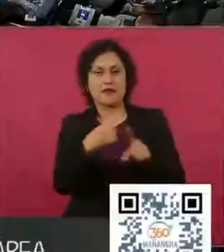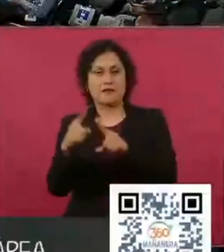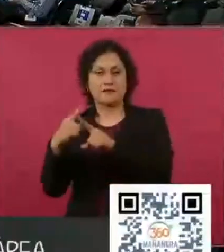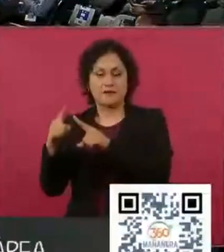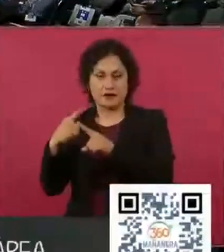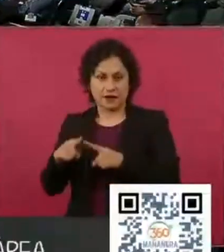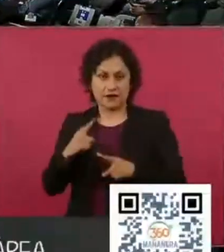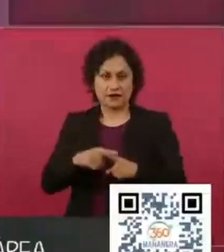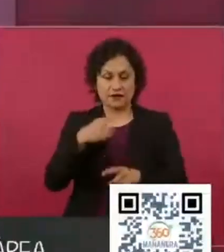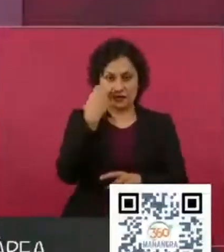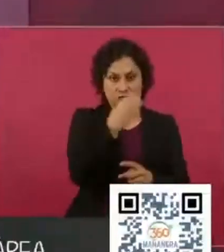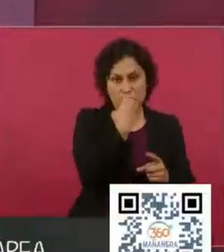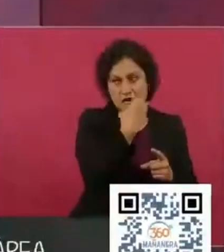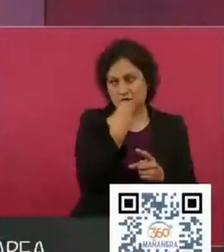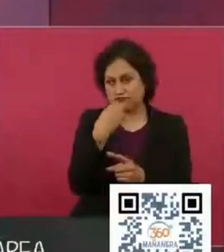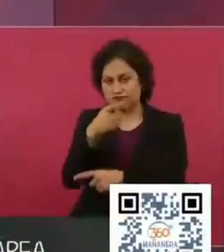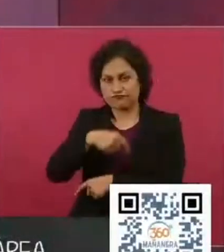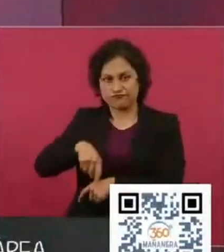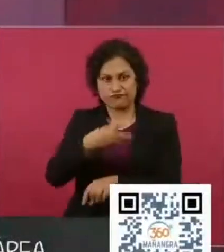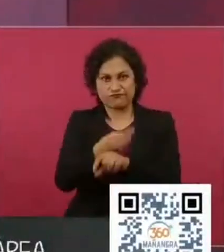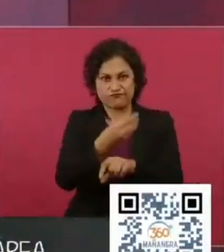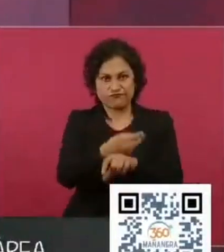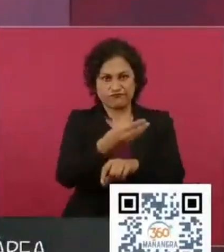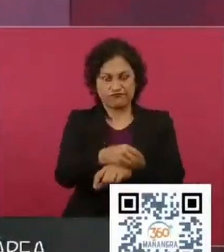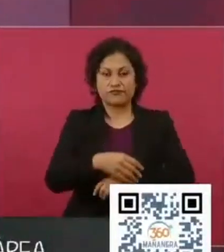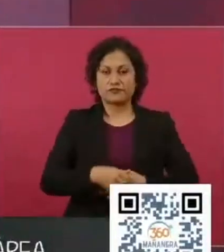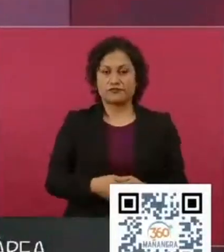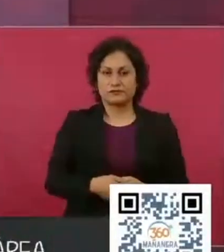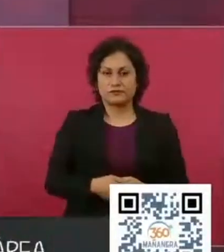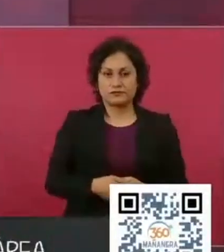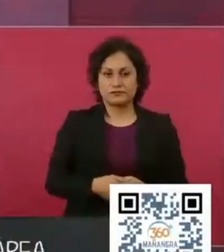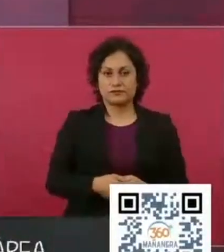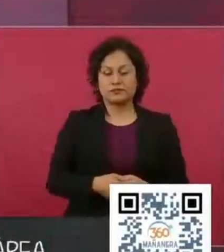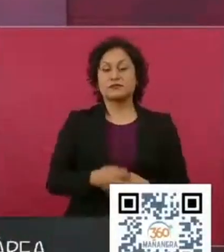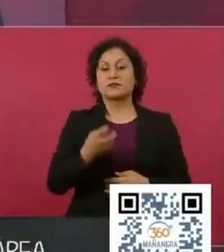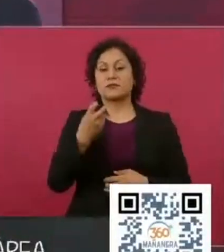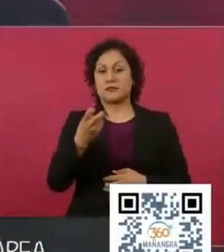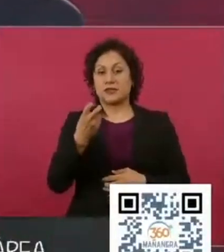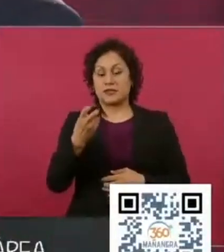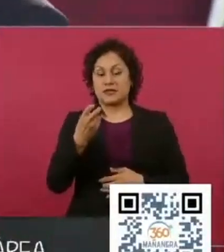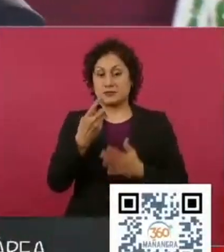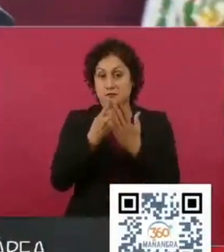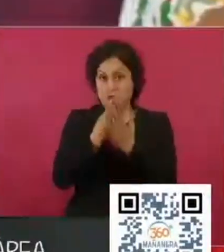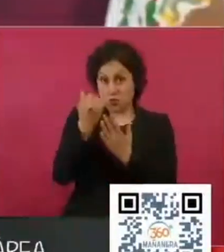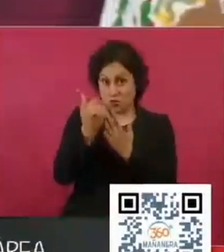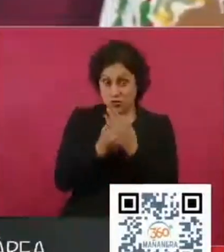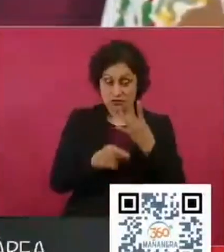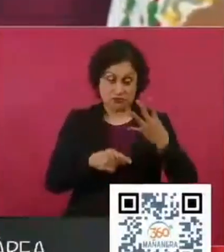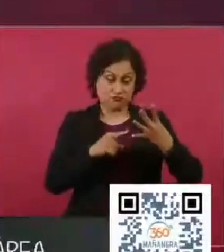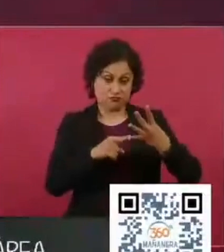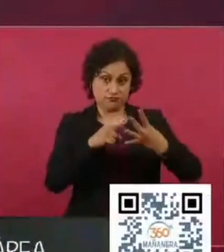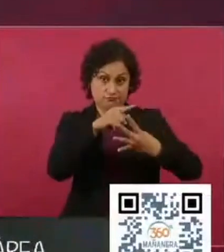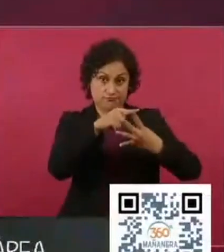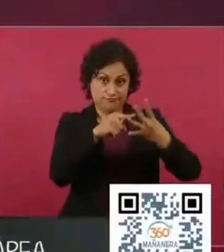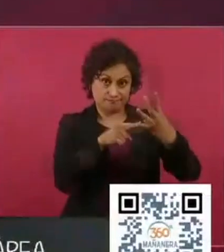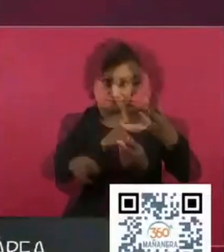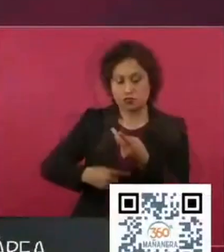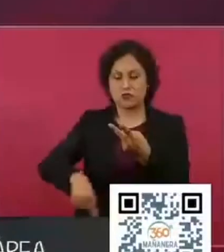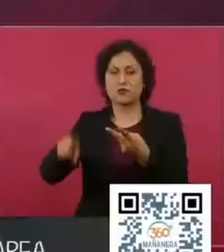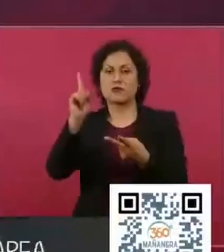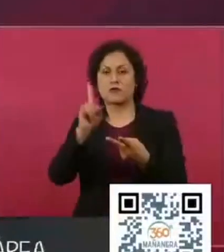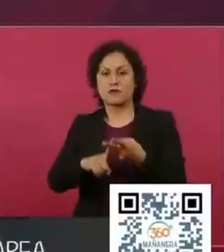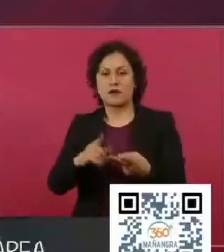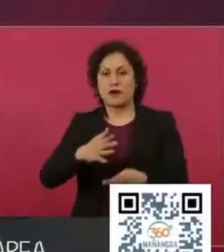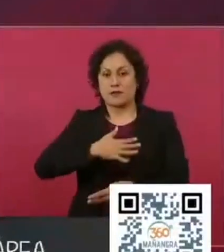esos proyectos lo mismo en el caso de agricultura en bienestar